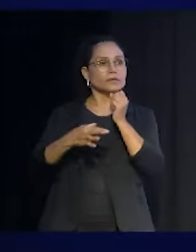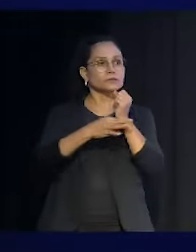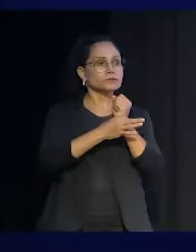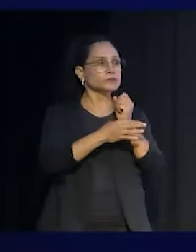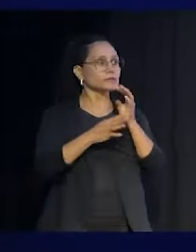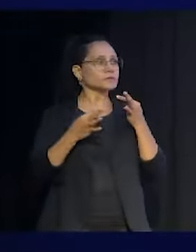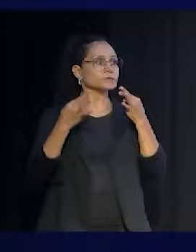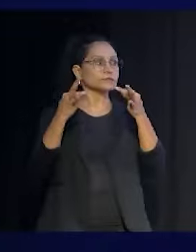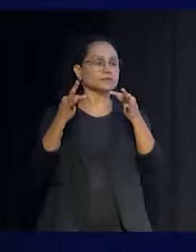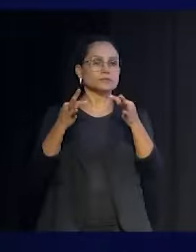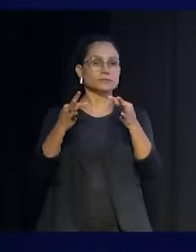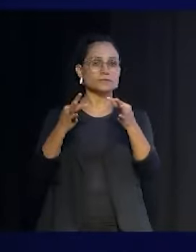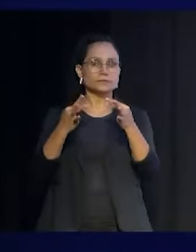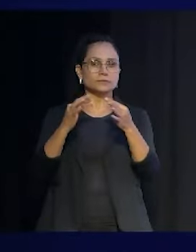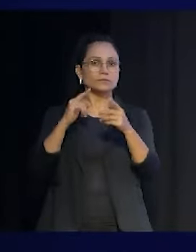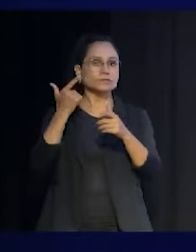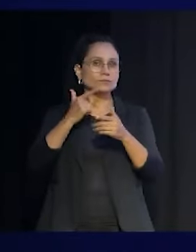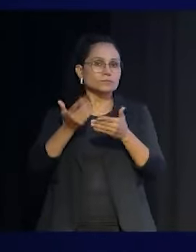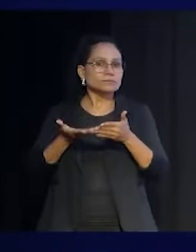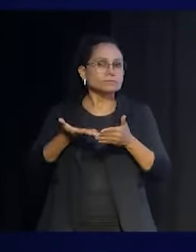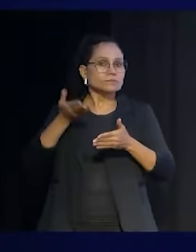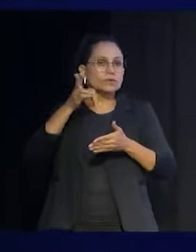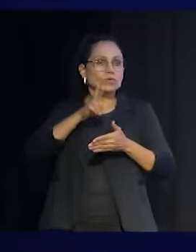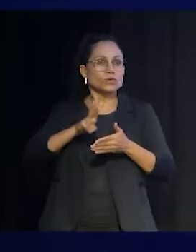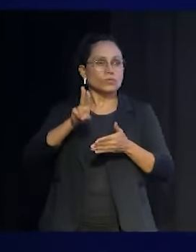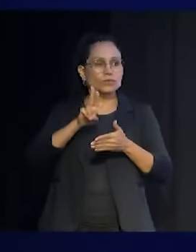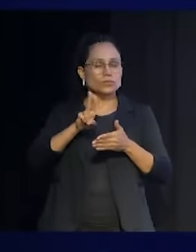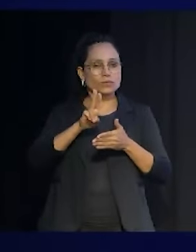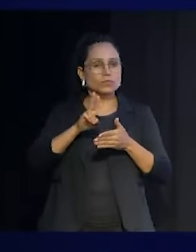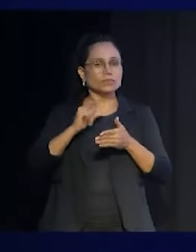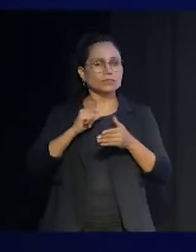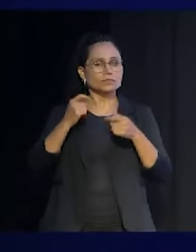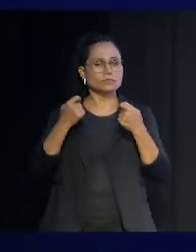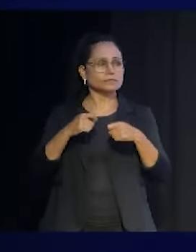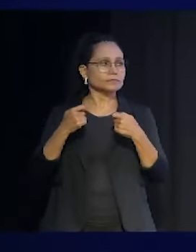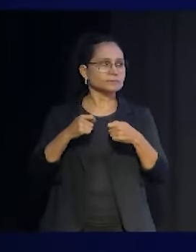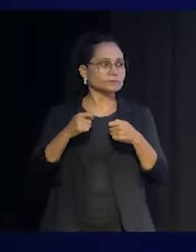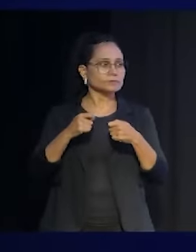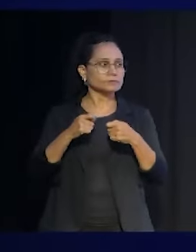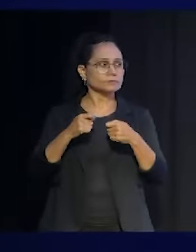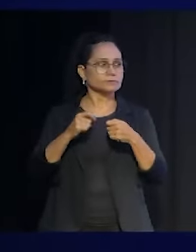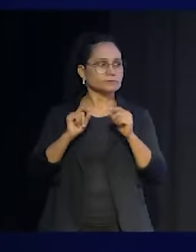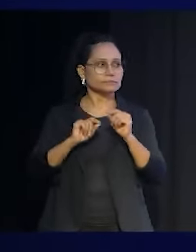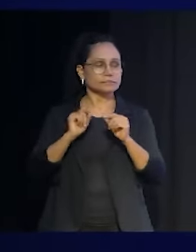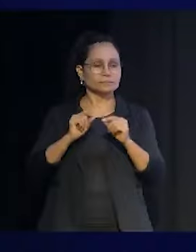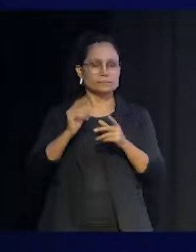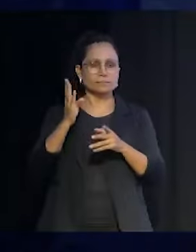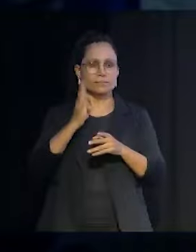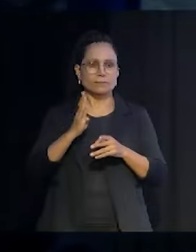Un asegurador no le va a dar seguro para quien no tiene tecnología. El banco tiene que ganar plata.